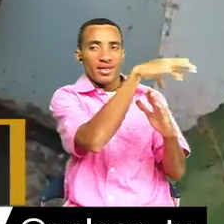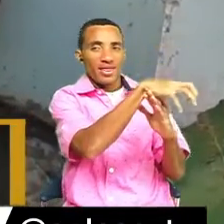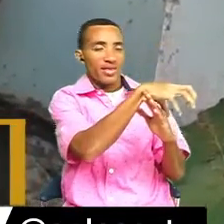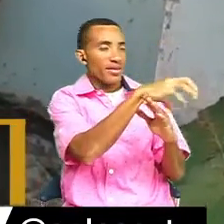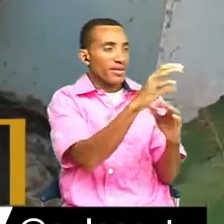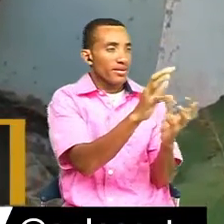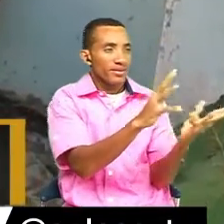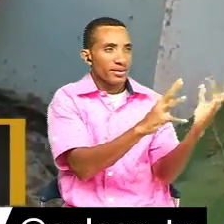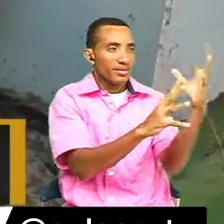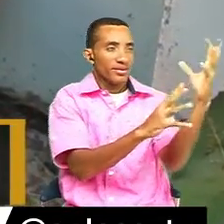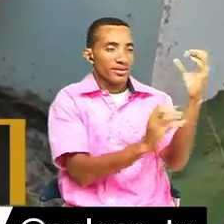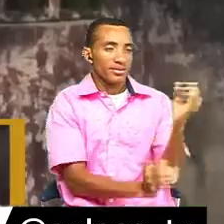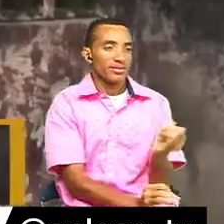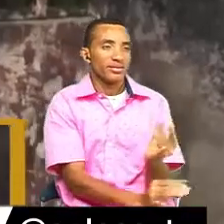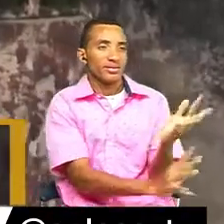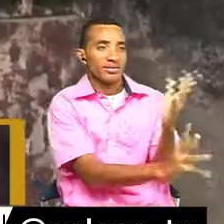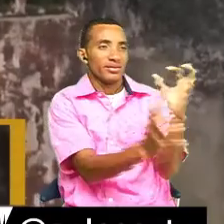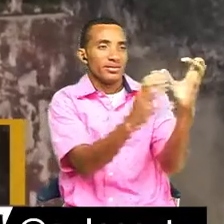y se presta para que